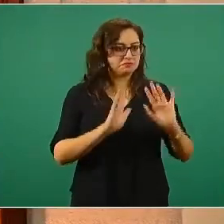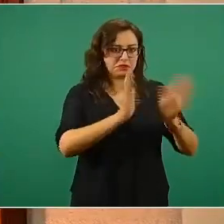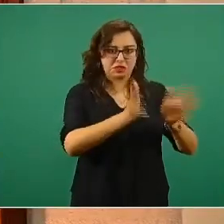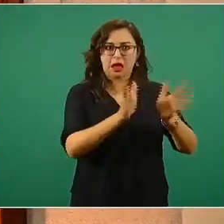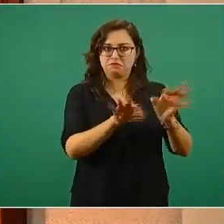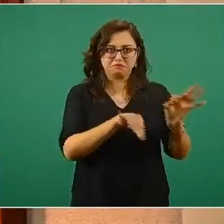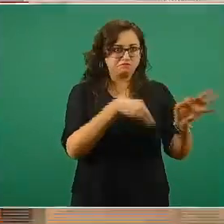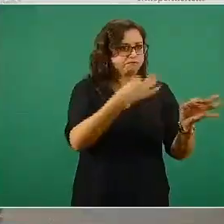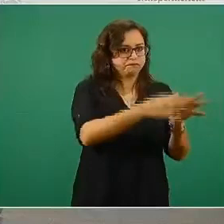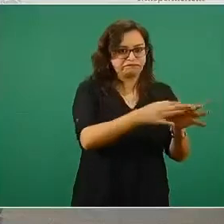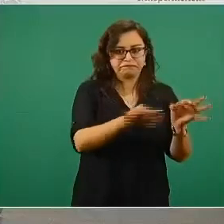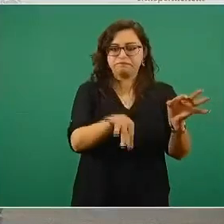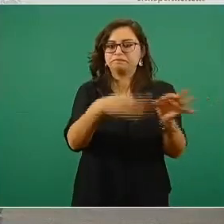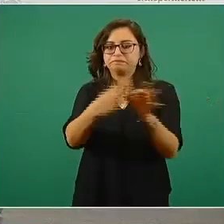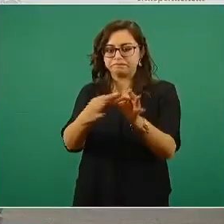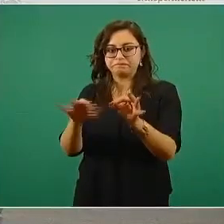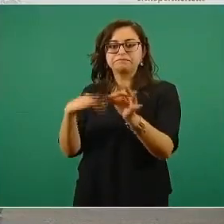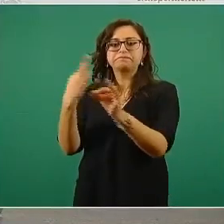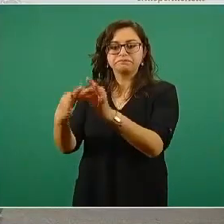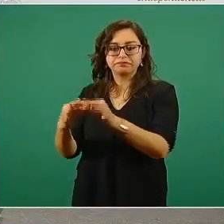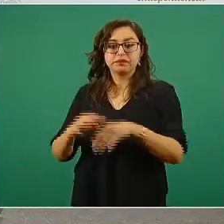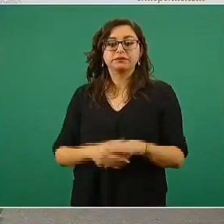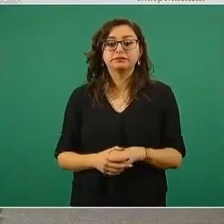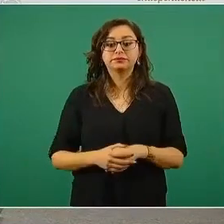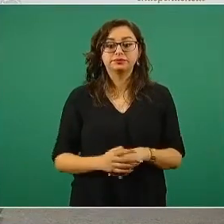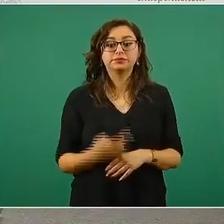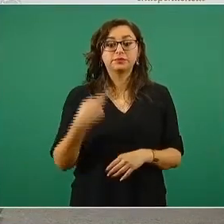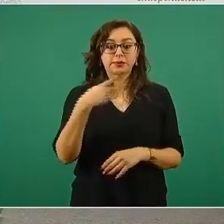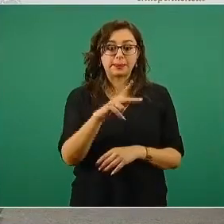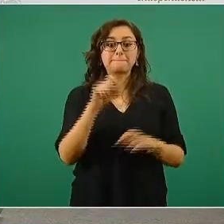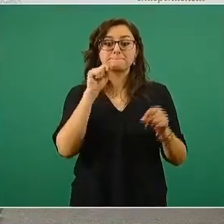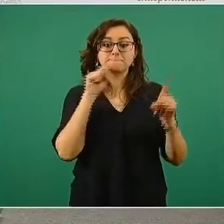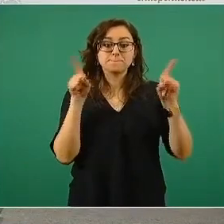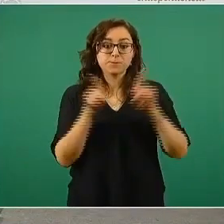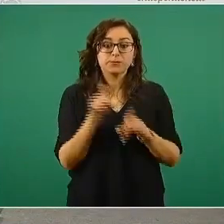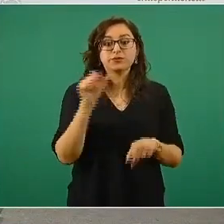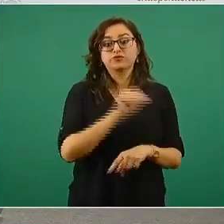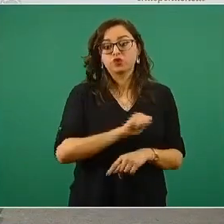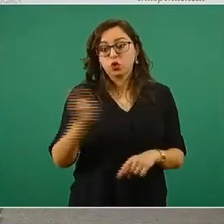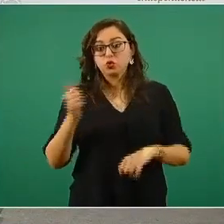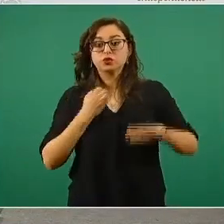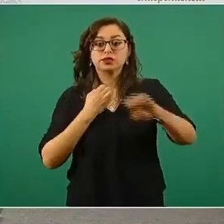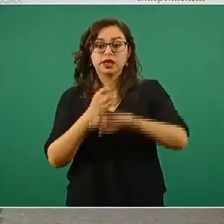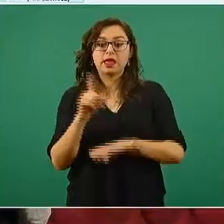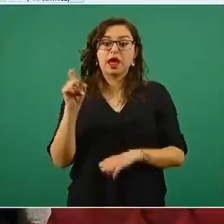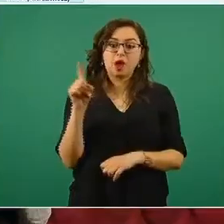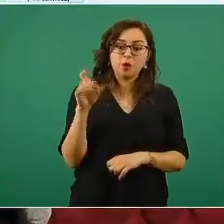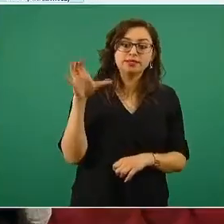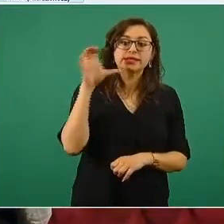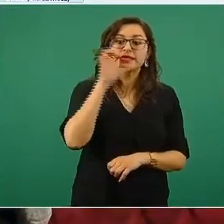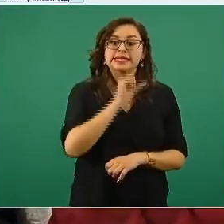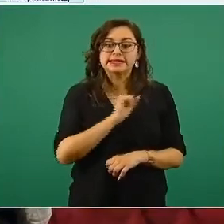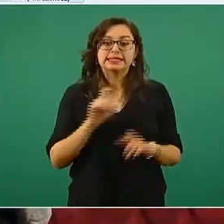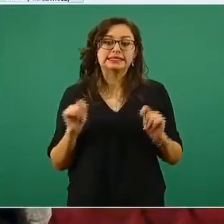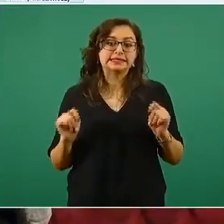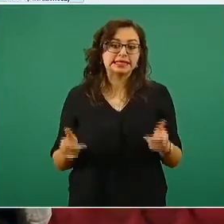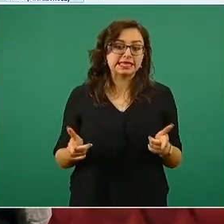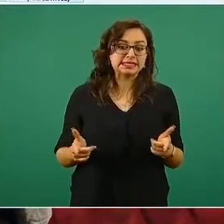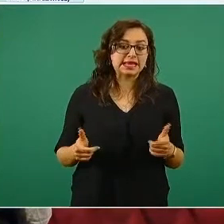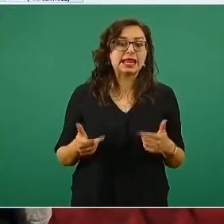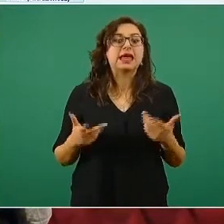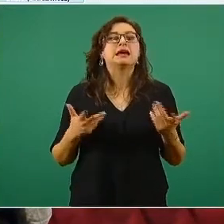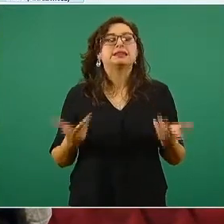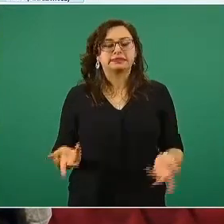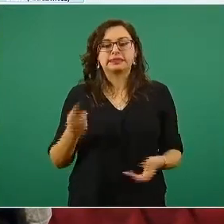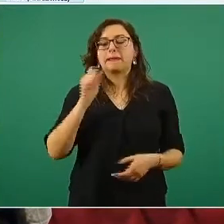aquí en Ciudad de México cubiertas. Pero también tenemos estados como Aguascalientes, como Tlaxcala, que han